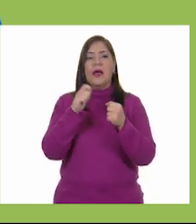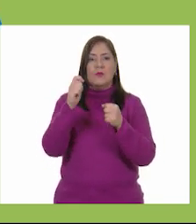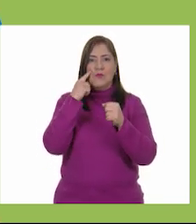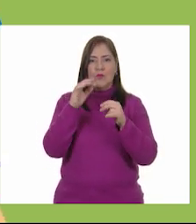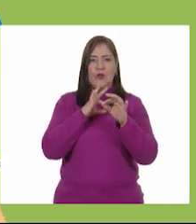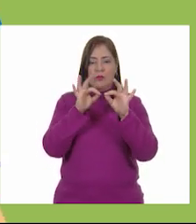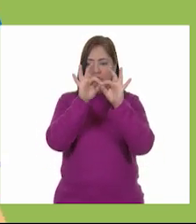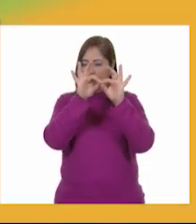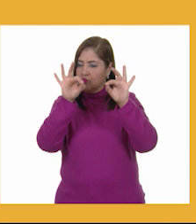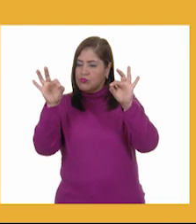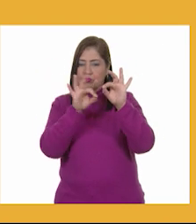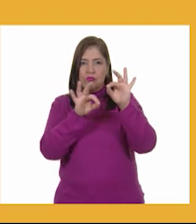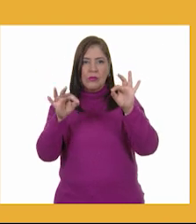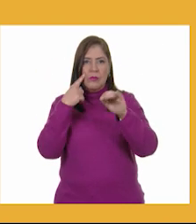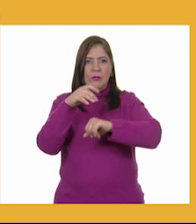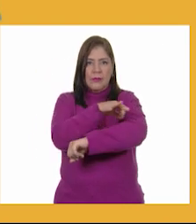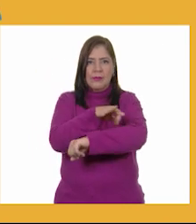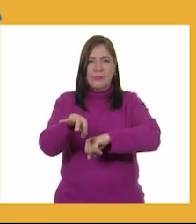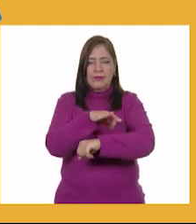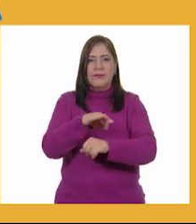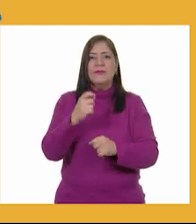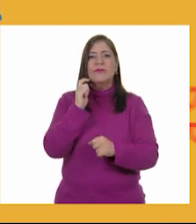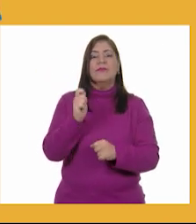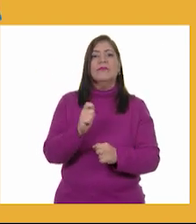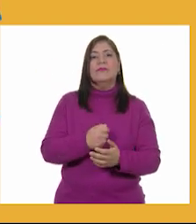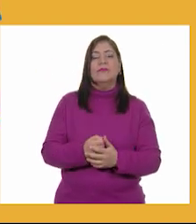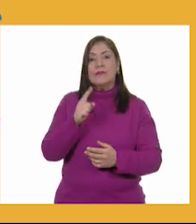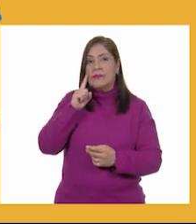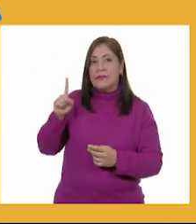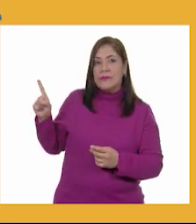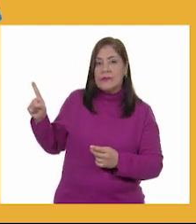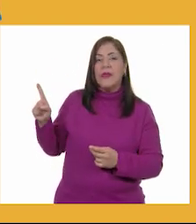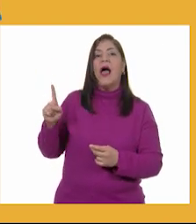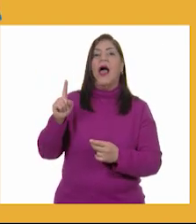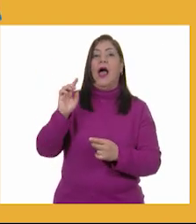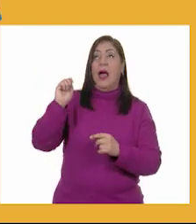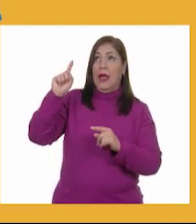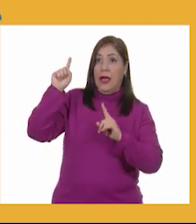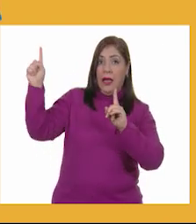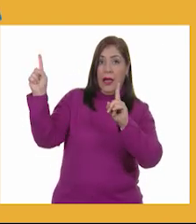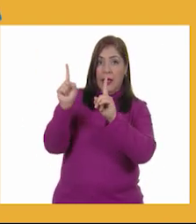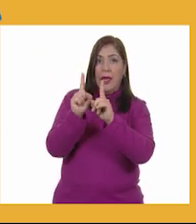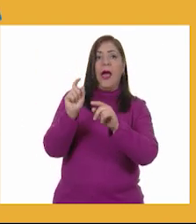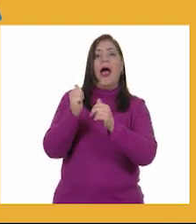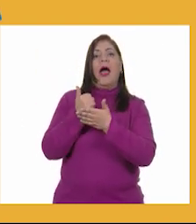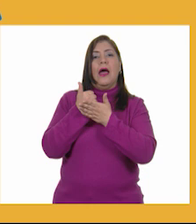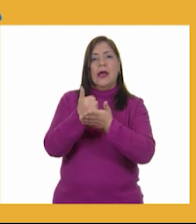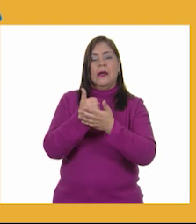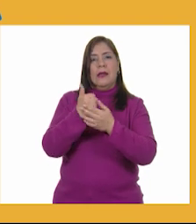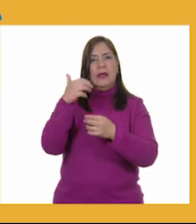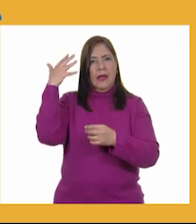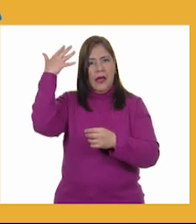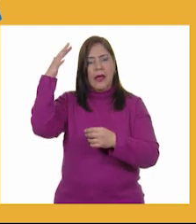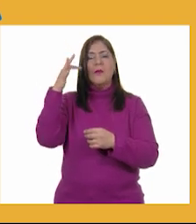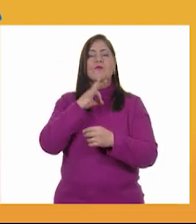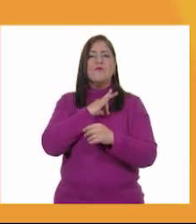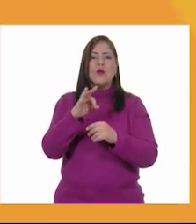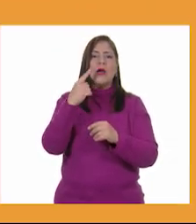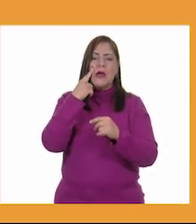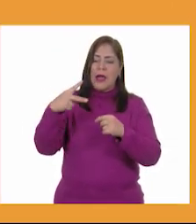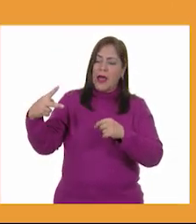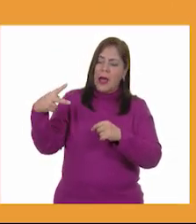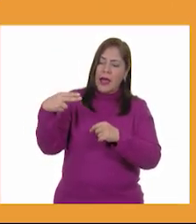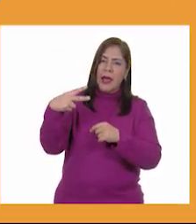horizontal entre los dos puntos. 4. Con ayuda de un adulto, corta sobre la línea horizontal que